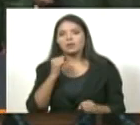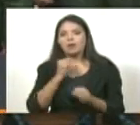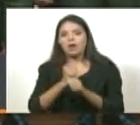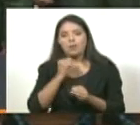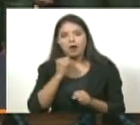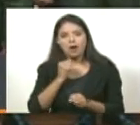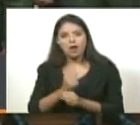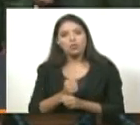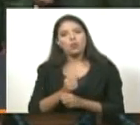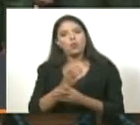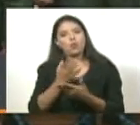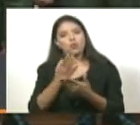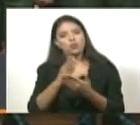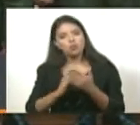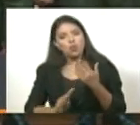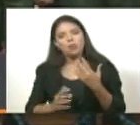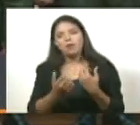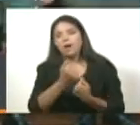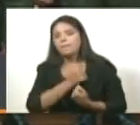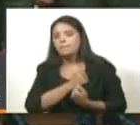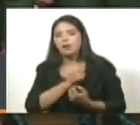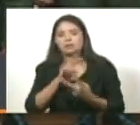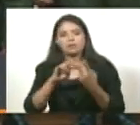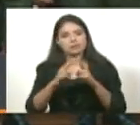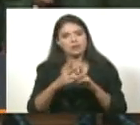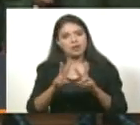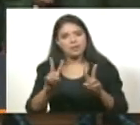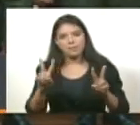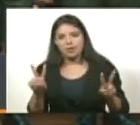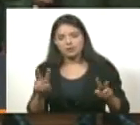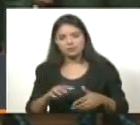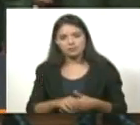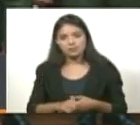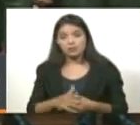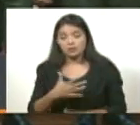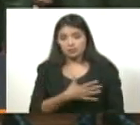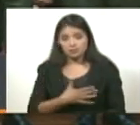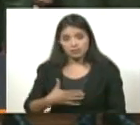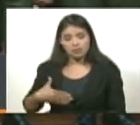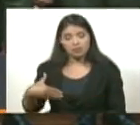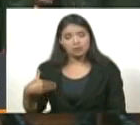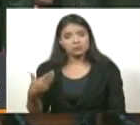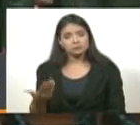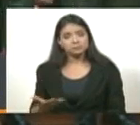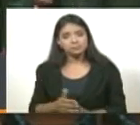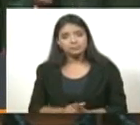trabajador, noble, amante de la paz, que quiere